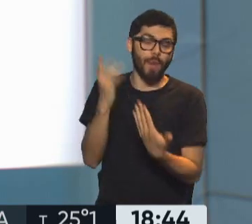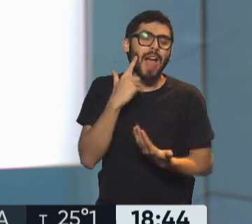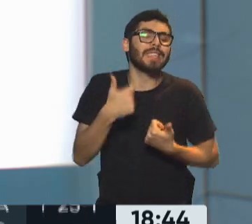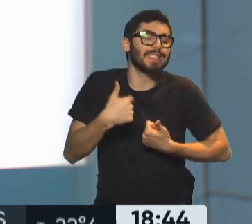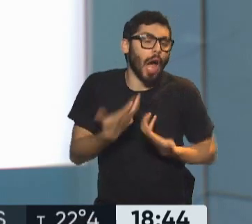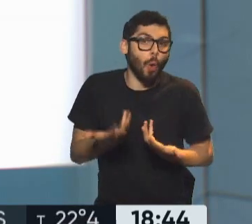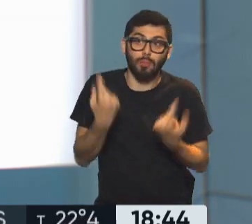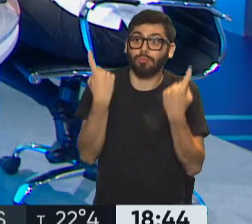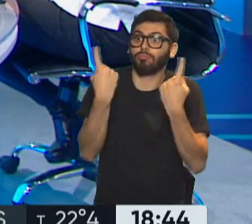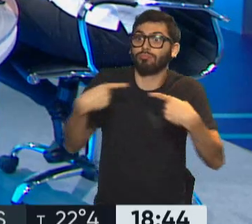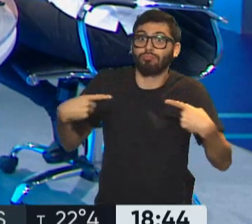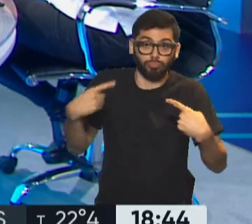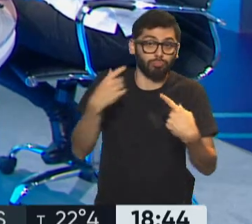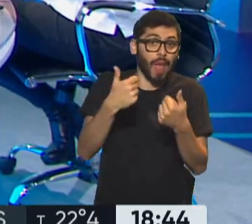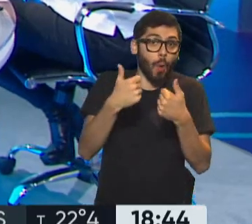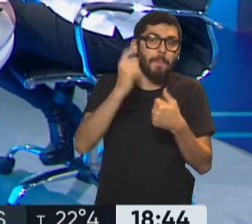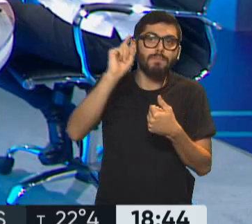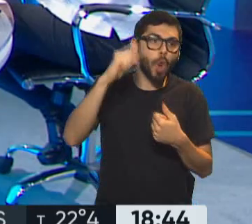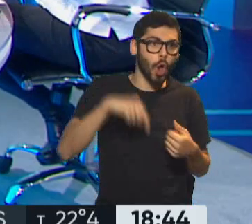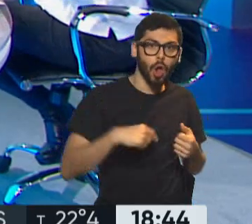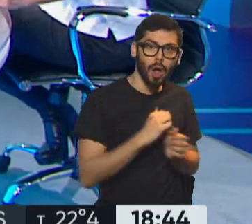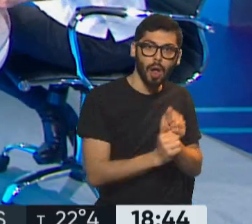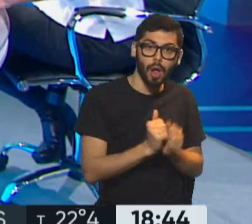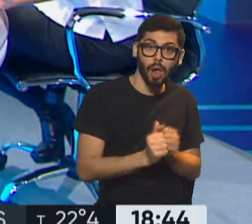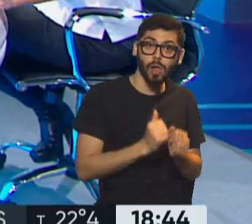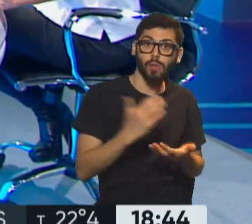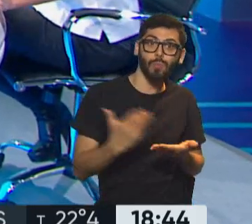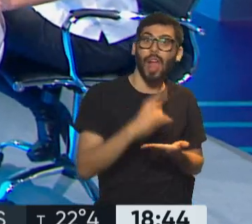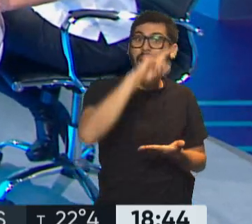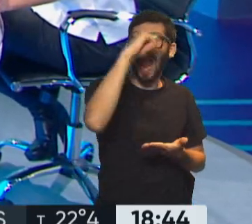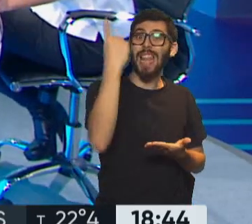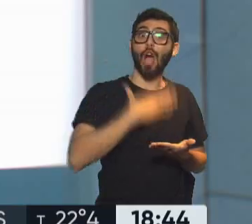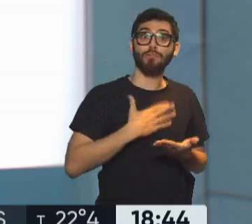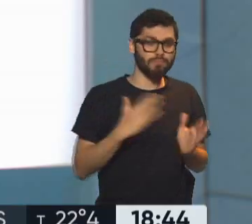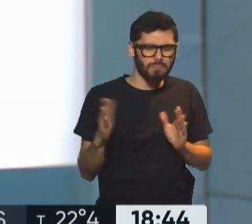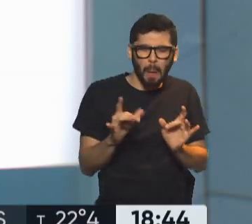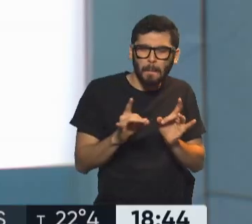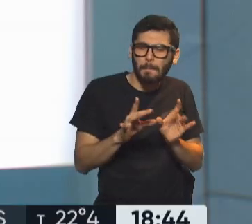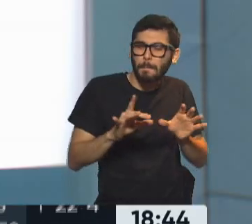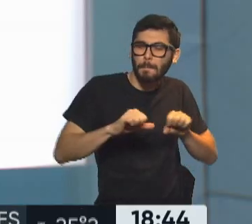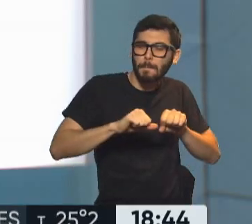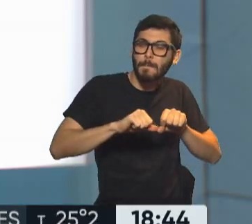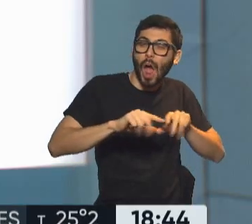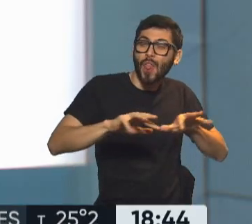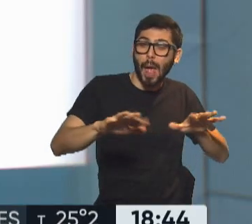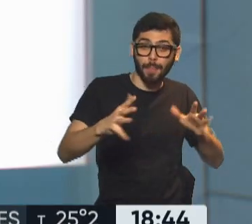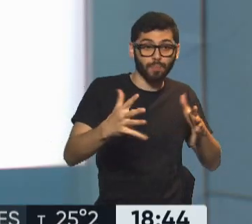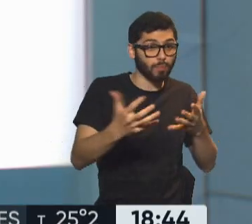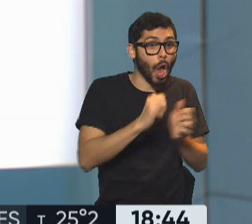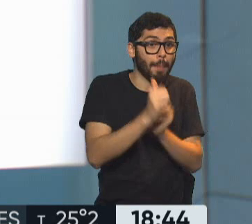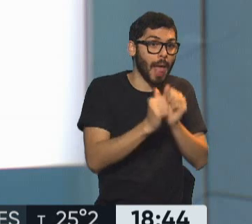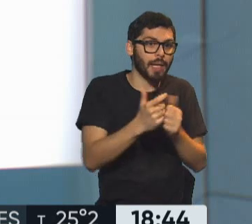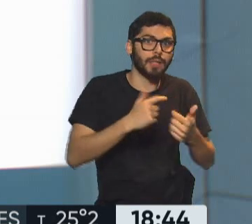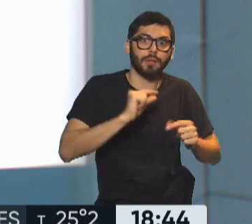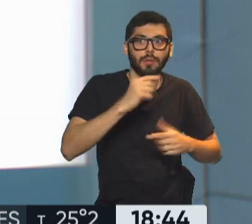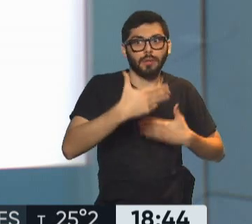porque tenemos mayor variedad de otros países, pero al mismo tiempo la producción nacional, en un contexto de pandemia, en donde efectivamente las empresas se tienen que